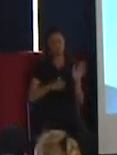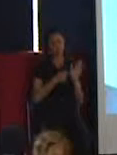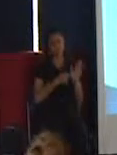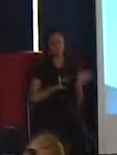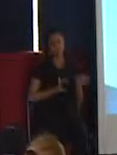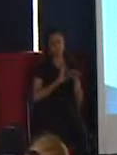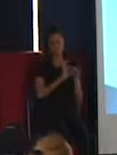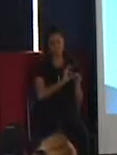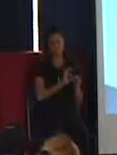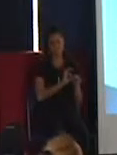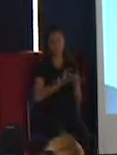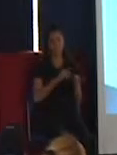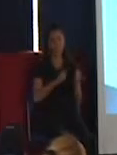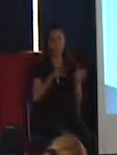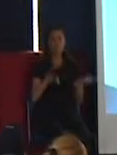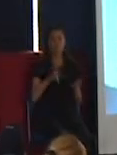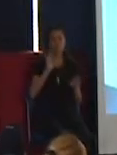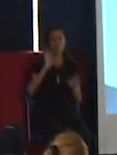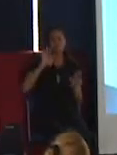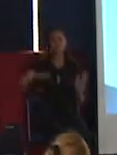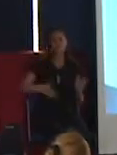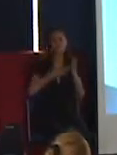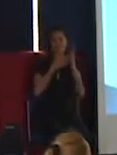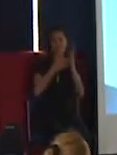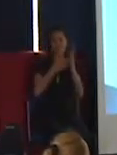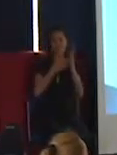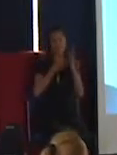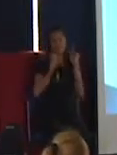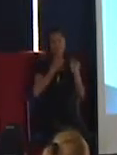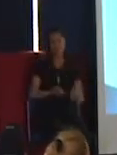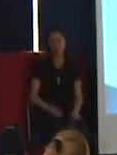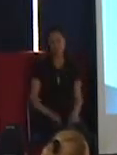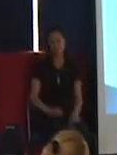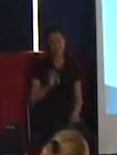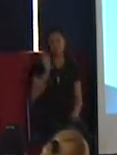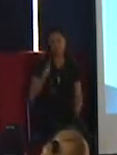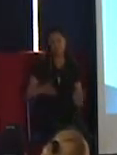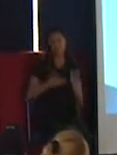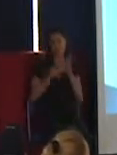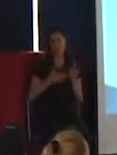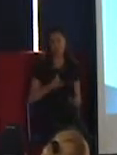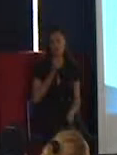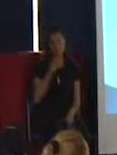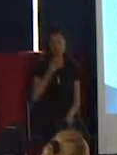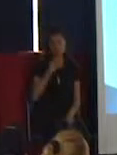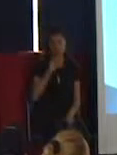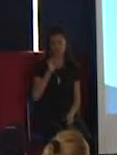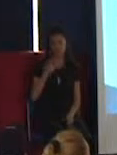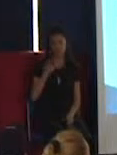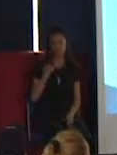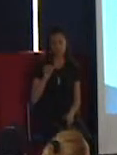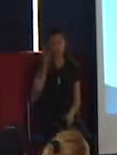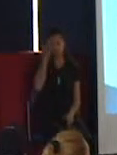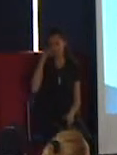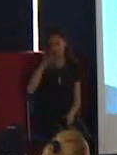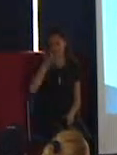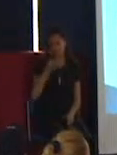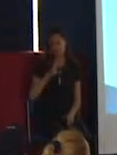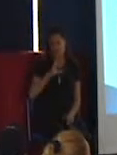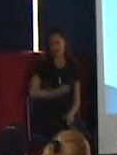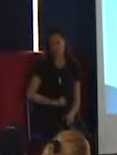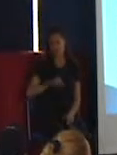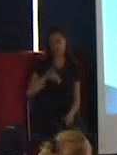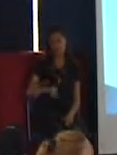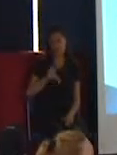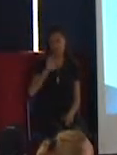¿sí? Tenemos la acción de tutela, ¿sí? Porque desafortunadamente con este país toca a todo